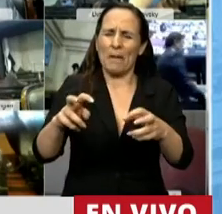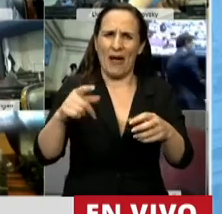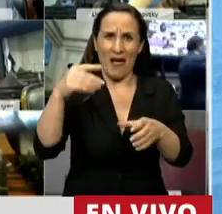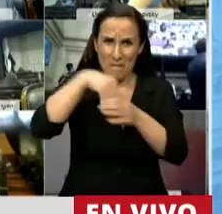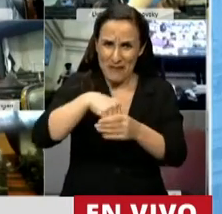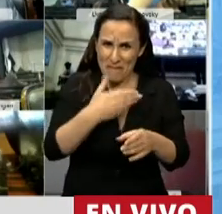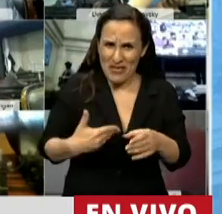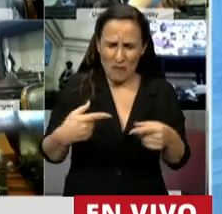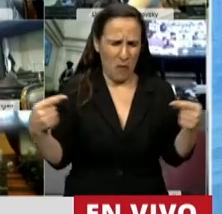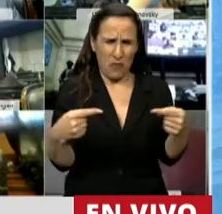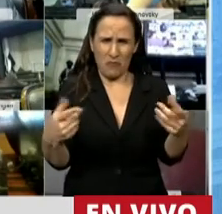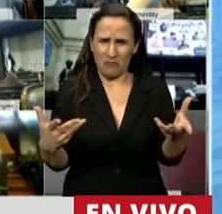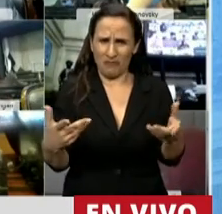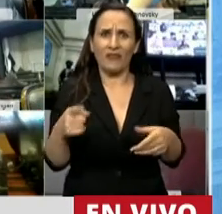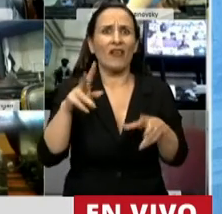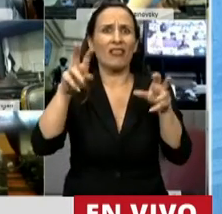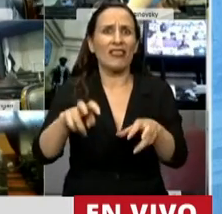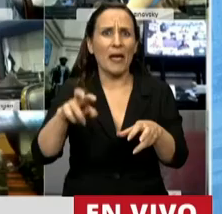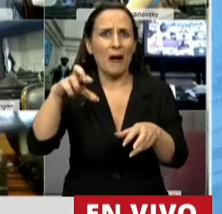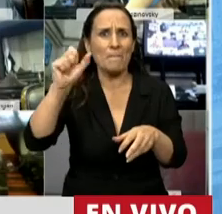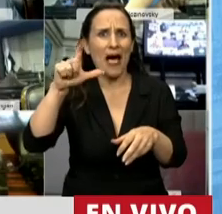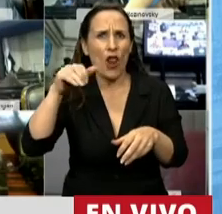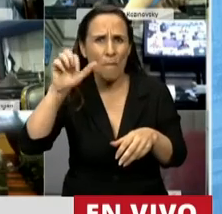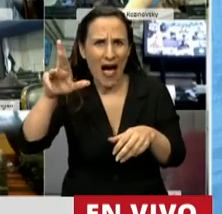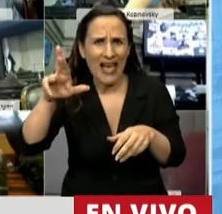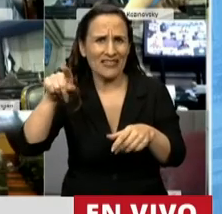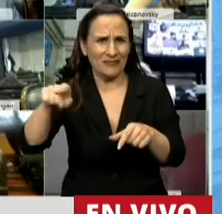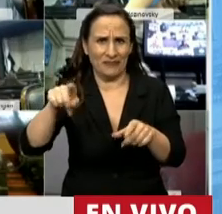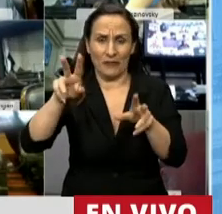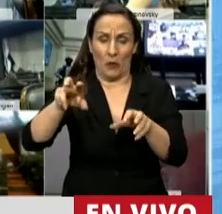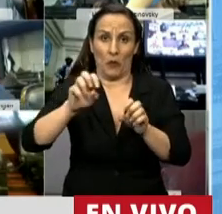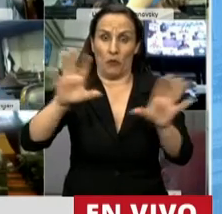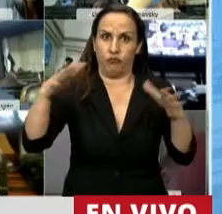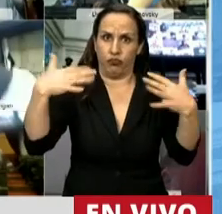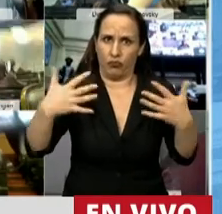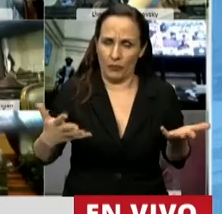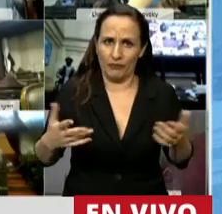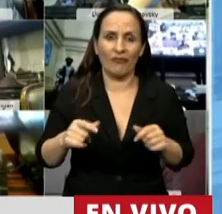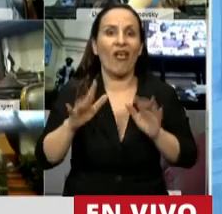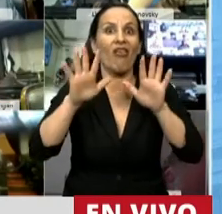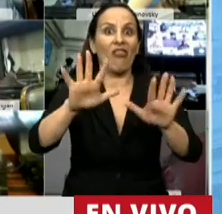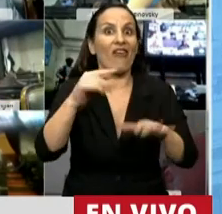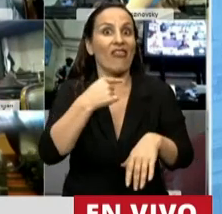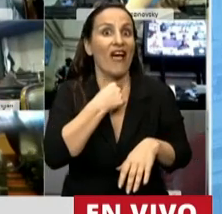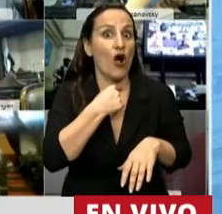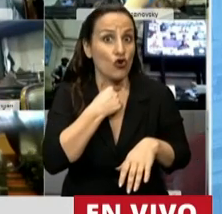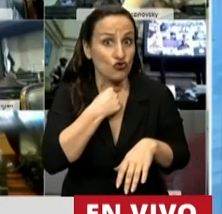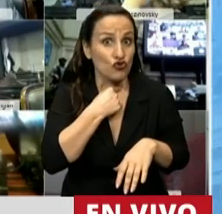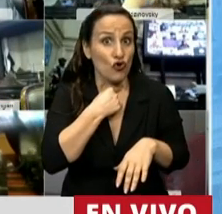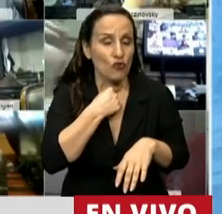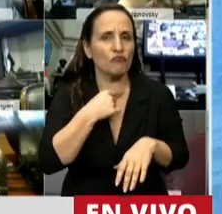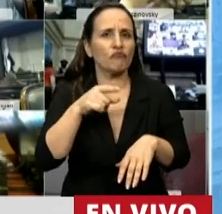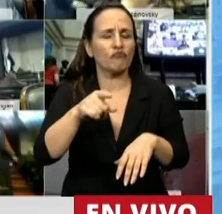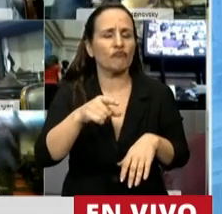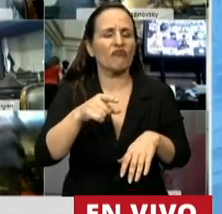asombran. En este tema de Palomar, sin lugar a duda, muchísimo más. Miren, el 10 de agosto